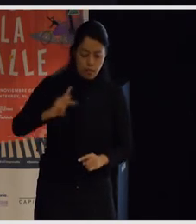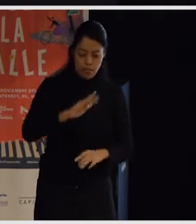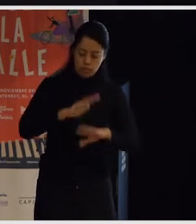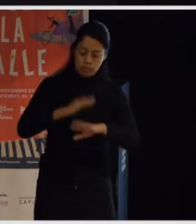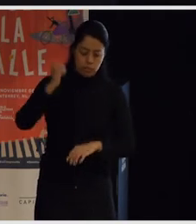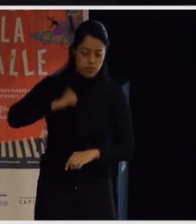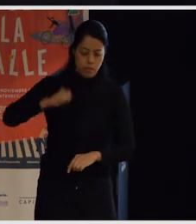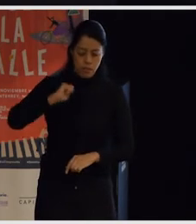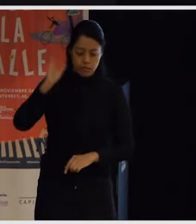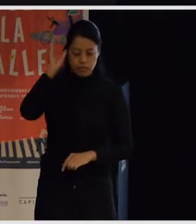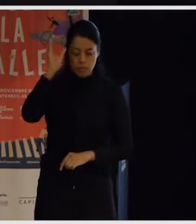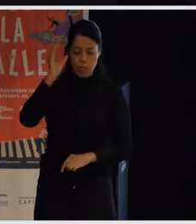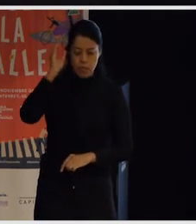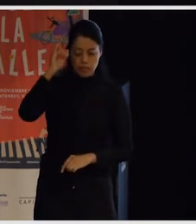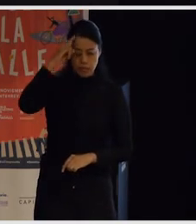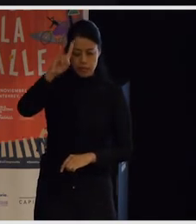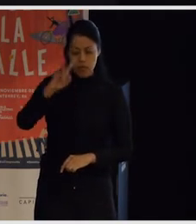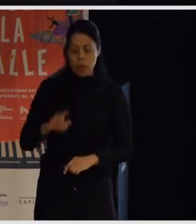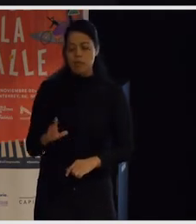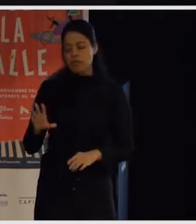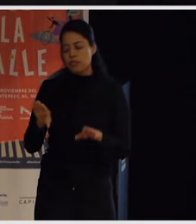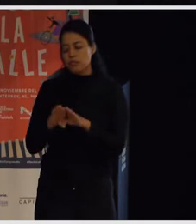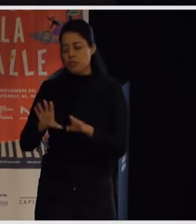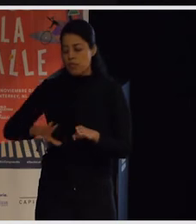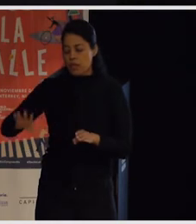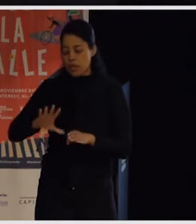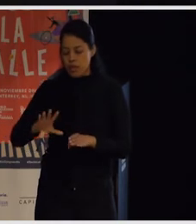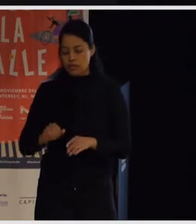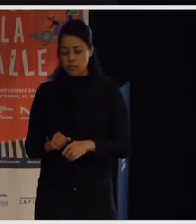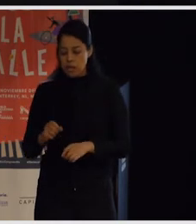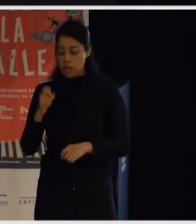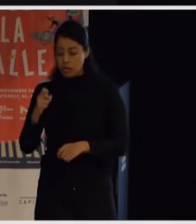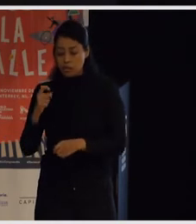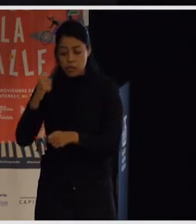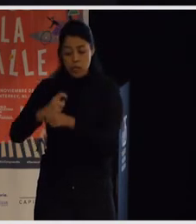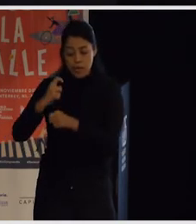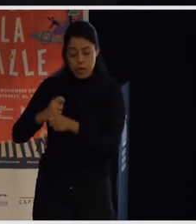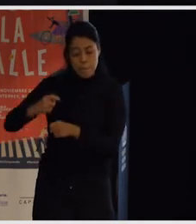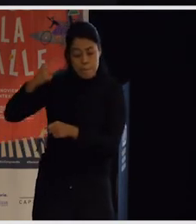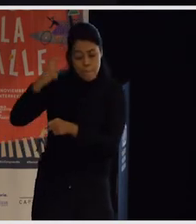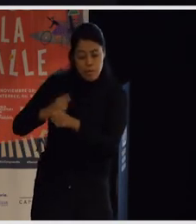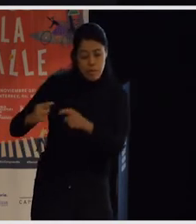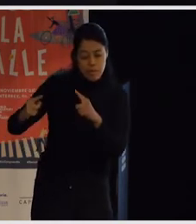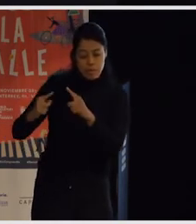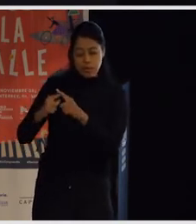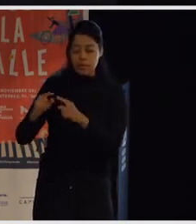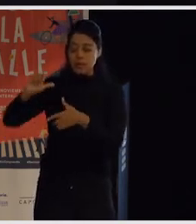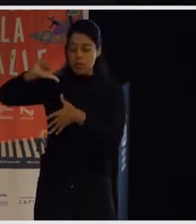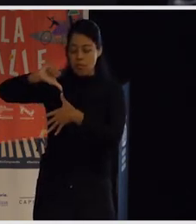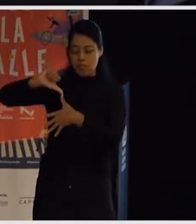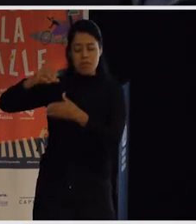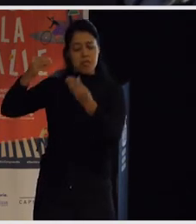de cuernavaca que ahora ella es como una colonia que está el tenango es considerada una de las primeras capillas en latinoamérica y nada y